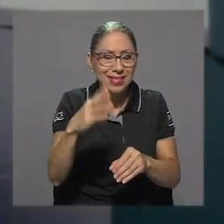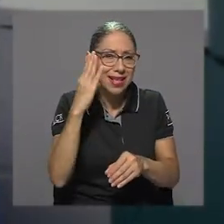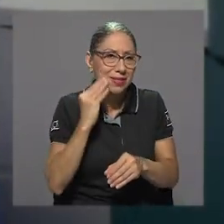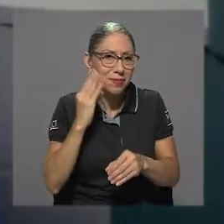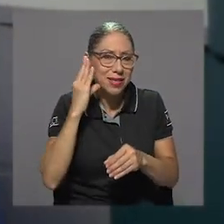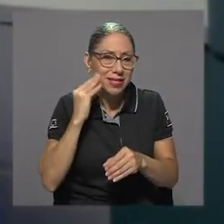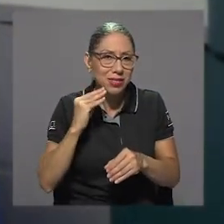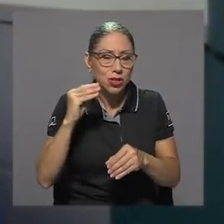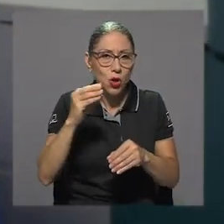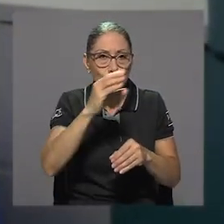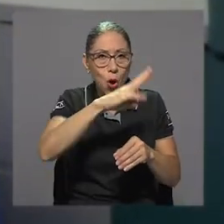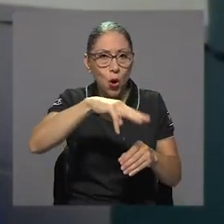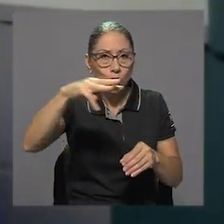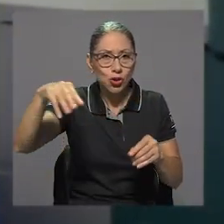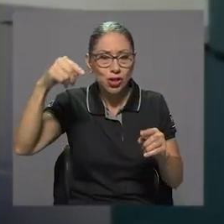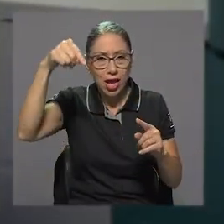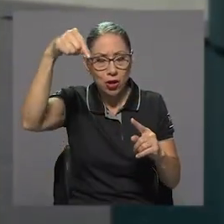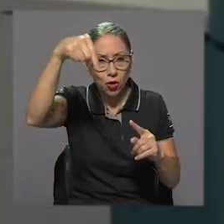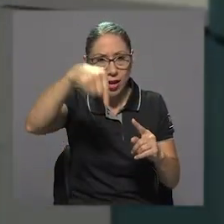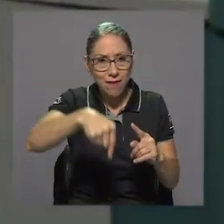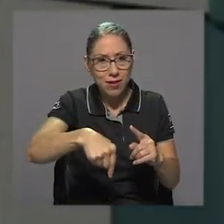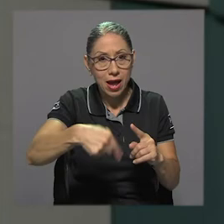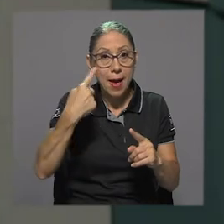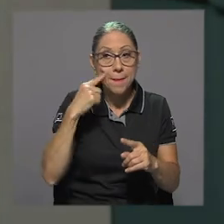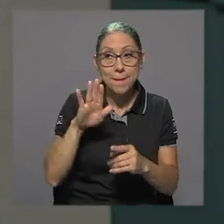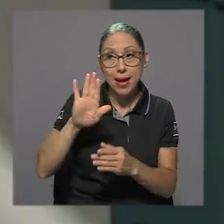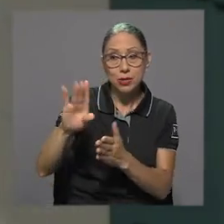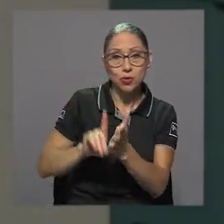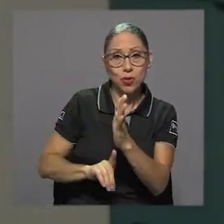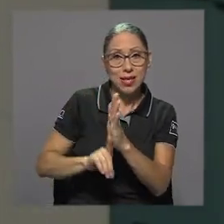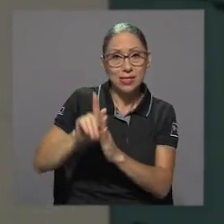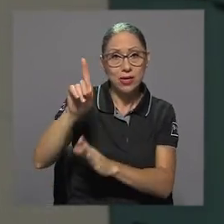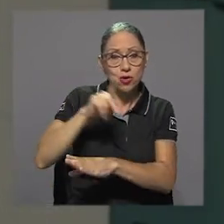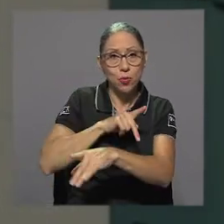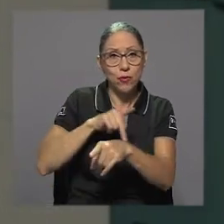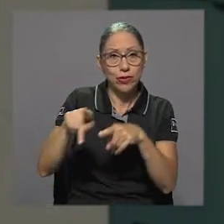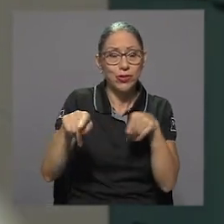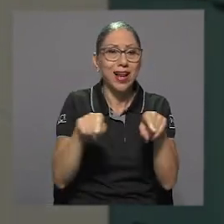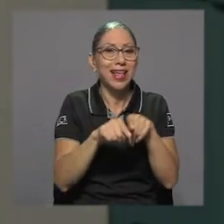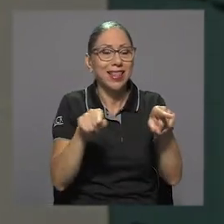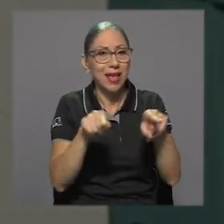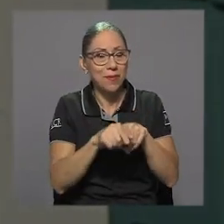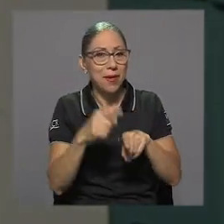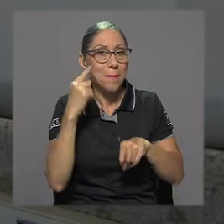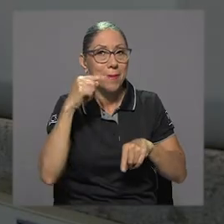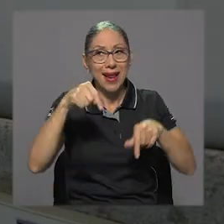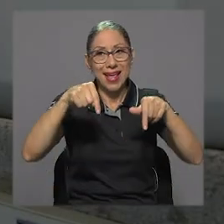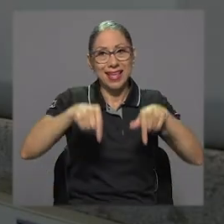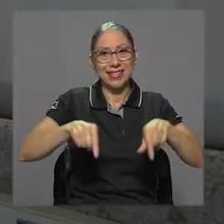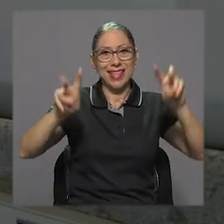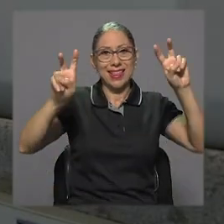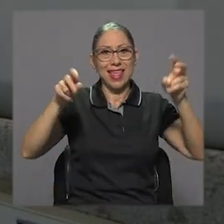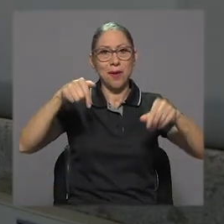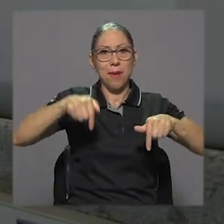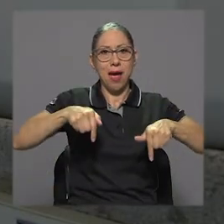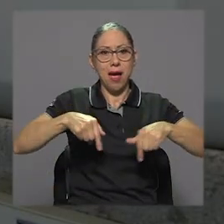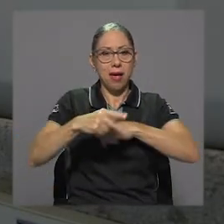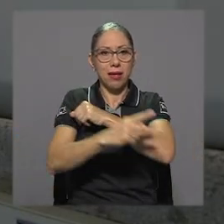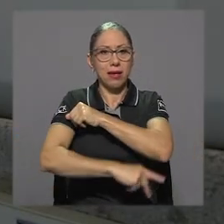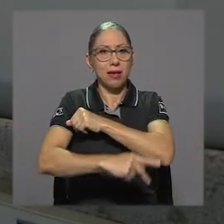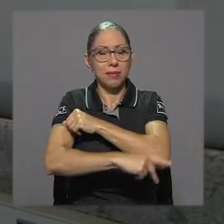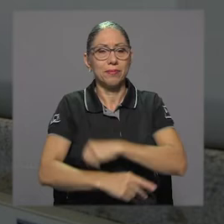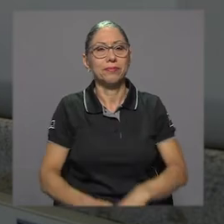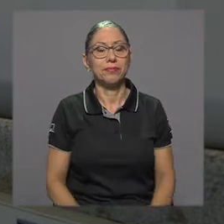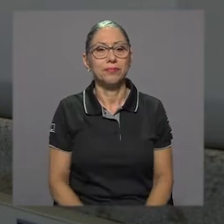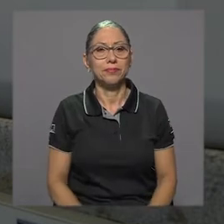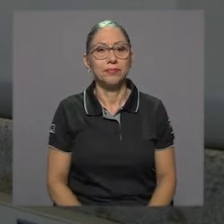importancia de participar en esta expedición oceanográfica, tanto para su desarrollo profesional como para